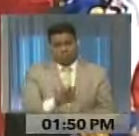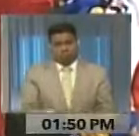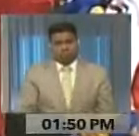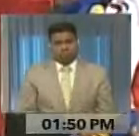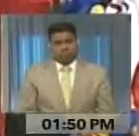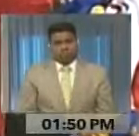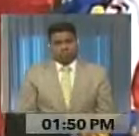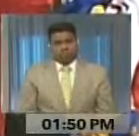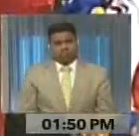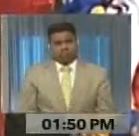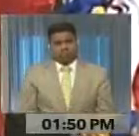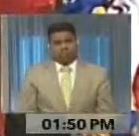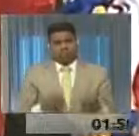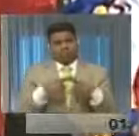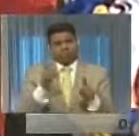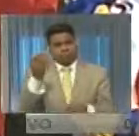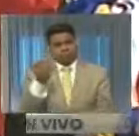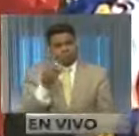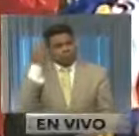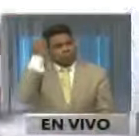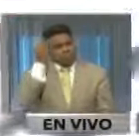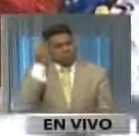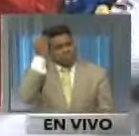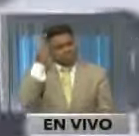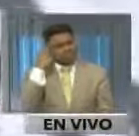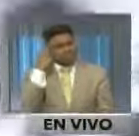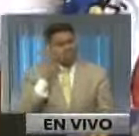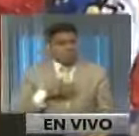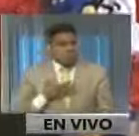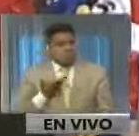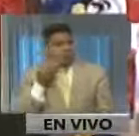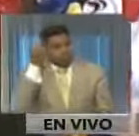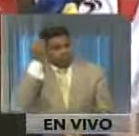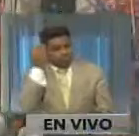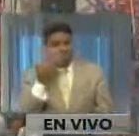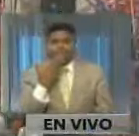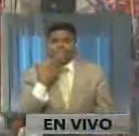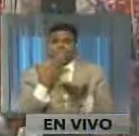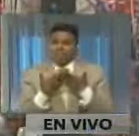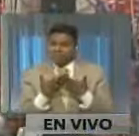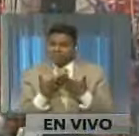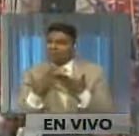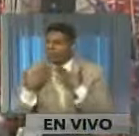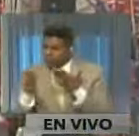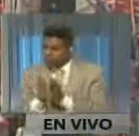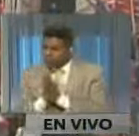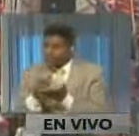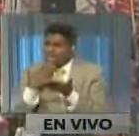Pero hemos venido a reflexionar. ¿Puedo reflexionar? ¿Les pido permiso para reflexionar?